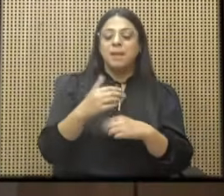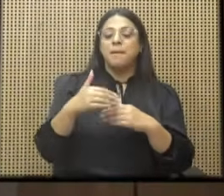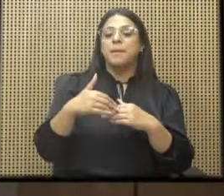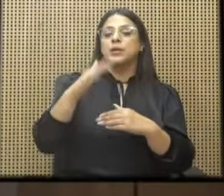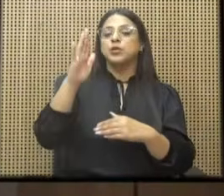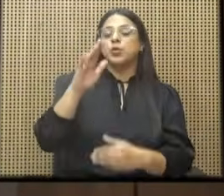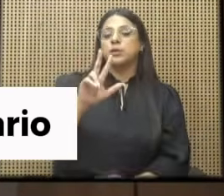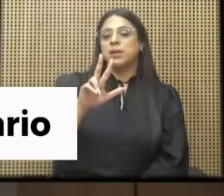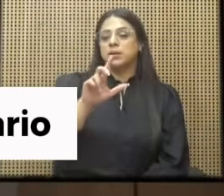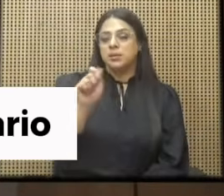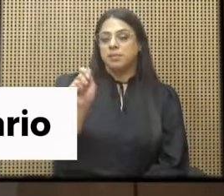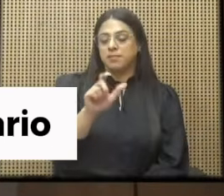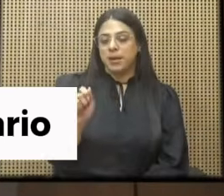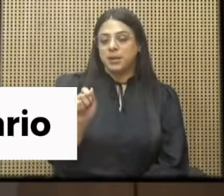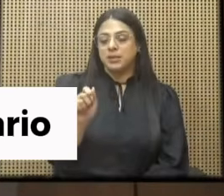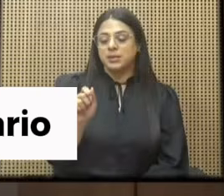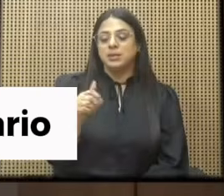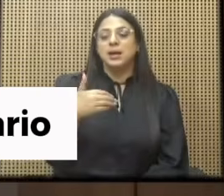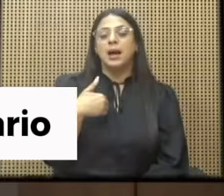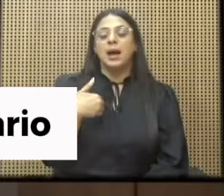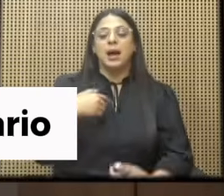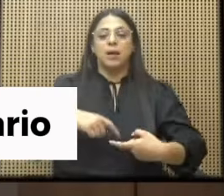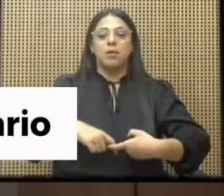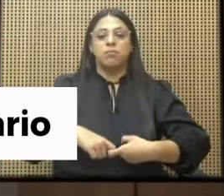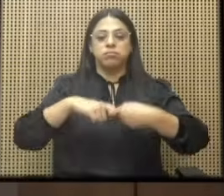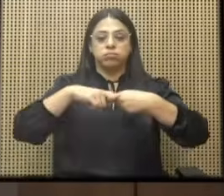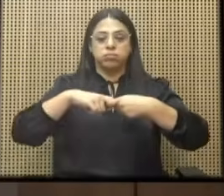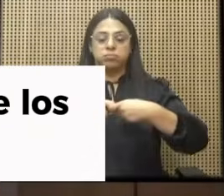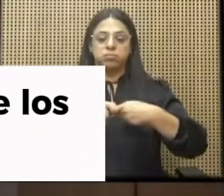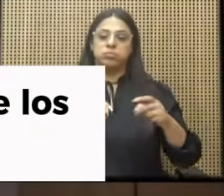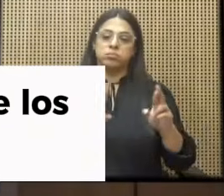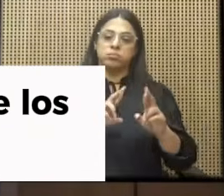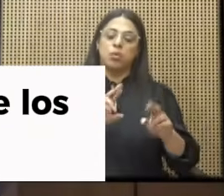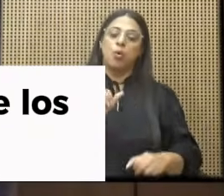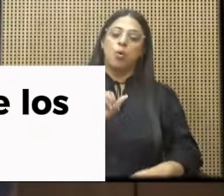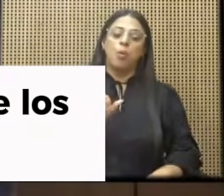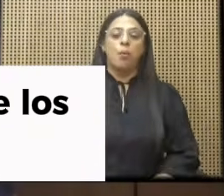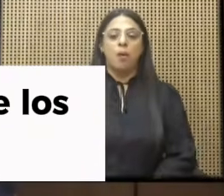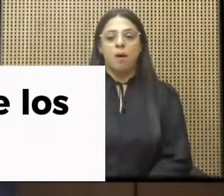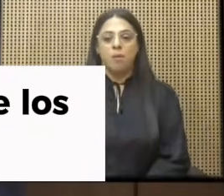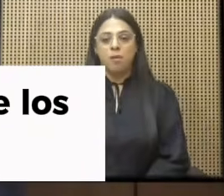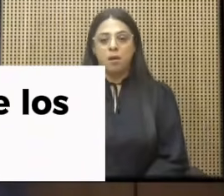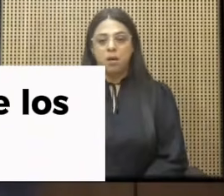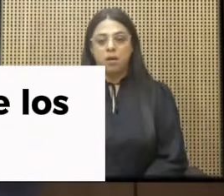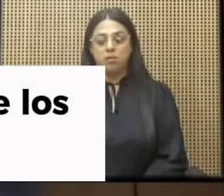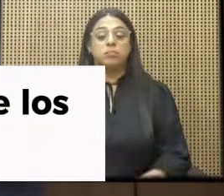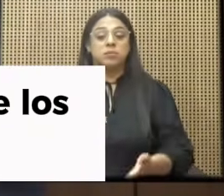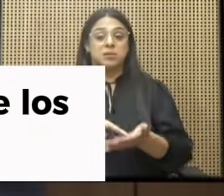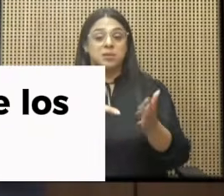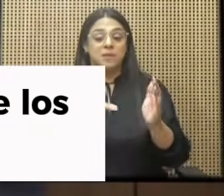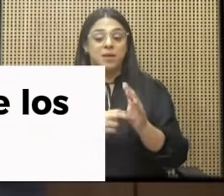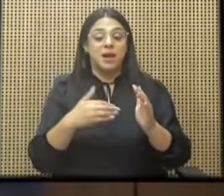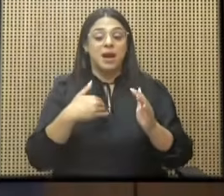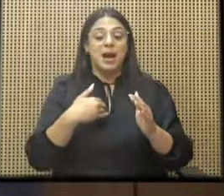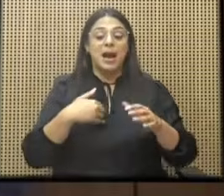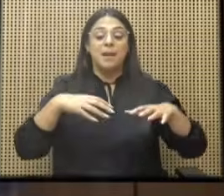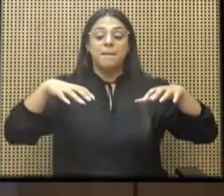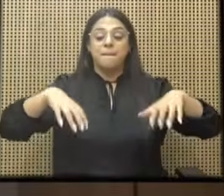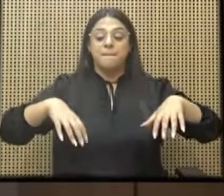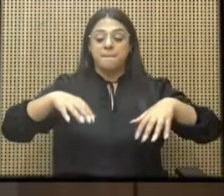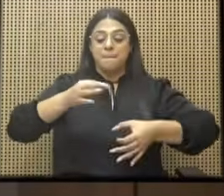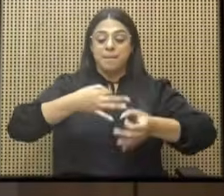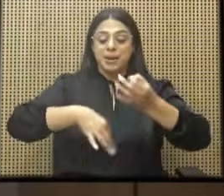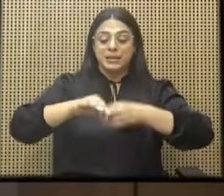3 meses, entra en receso como abogado y notario. Es decir, hay magistrados suplentes que los nombran